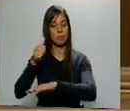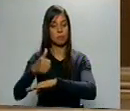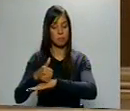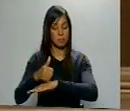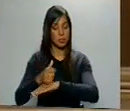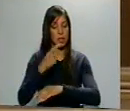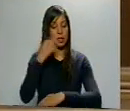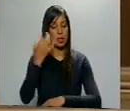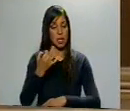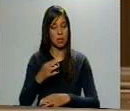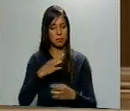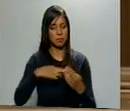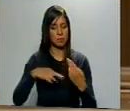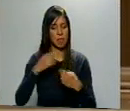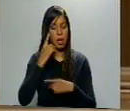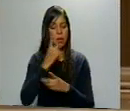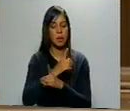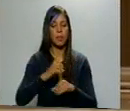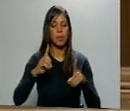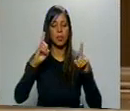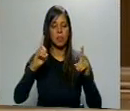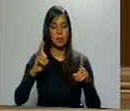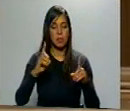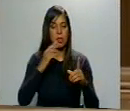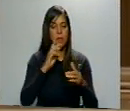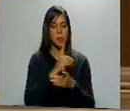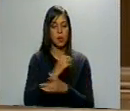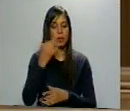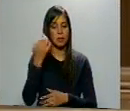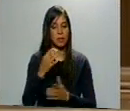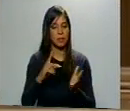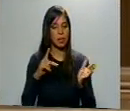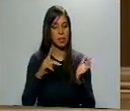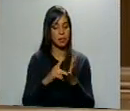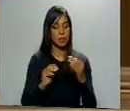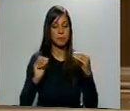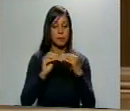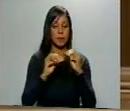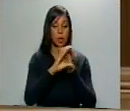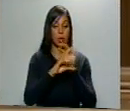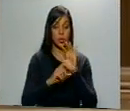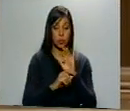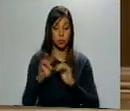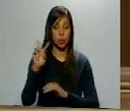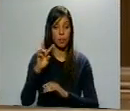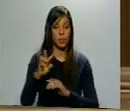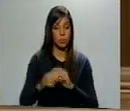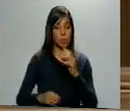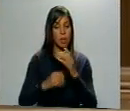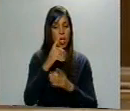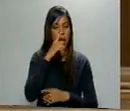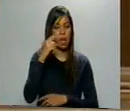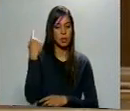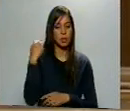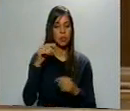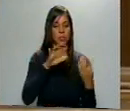realidad el modelo de democracia participativa y protagónica delineado en la Constitución pionera del año